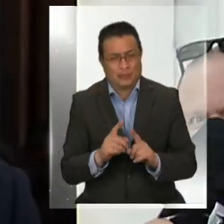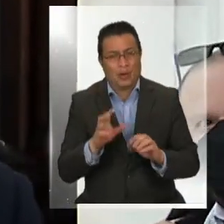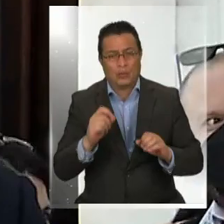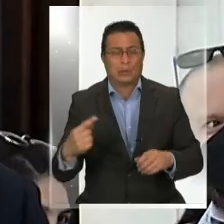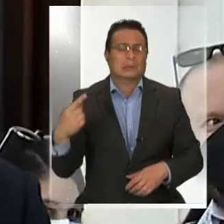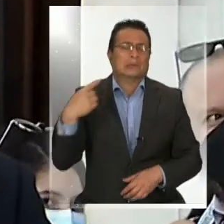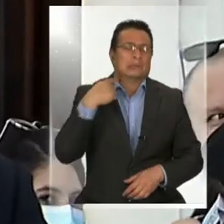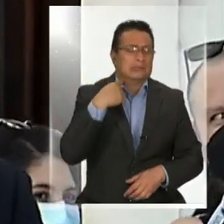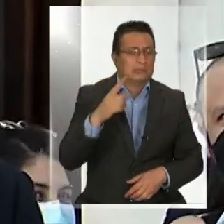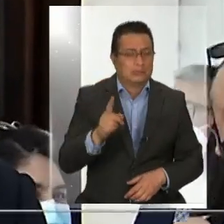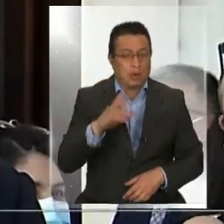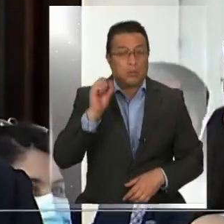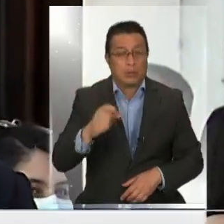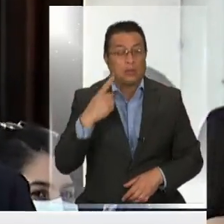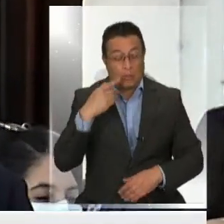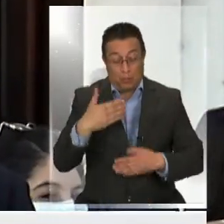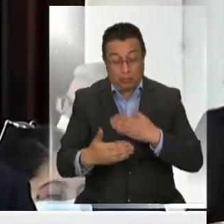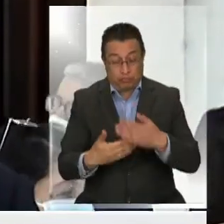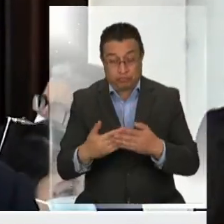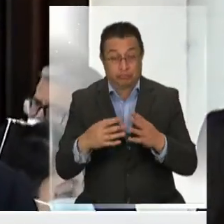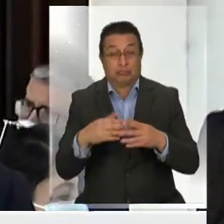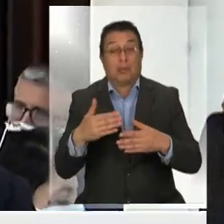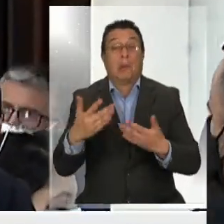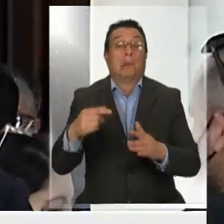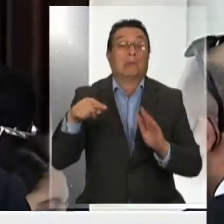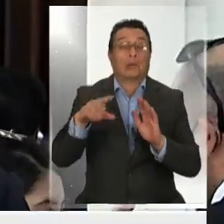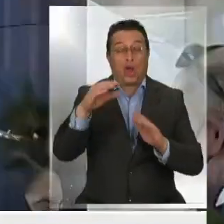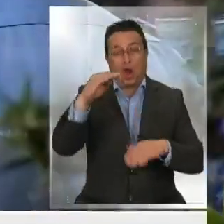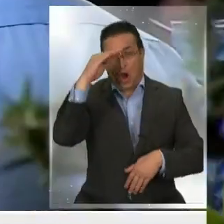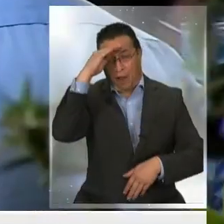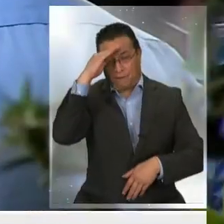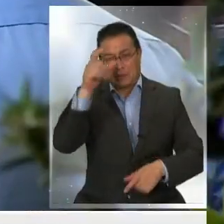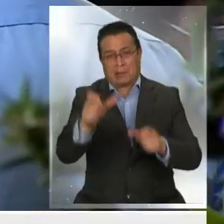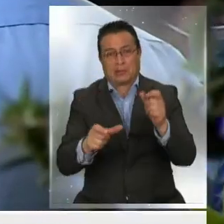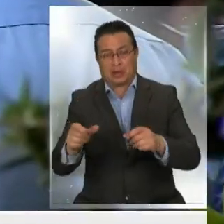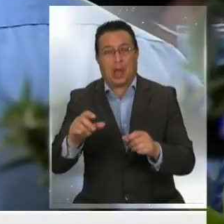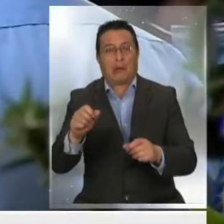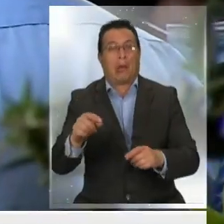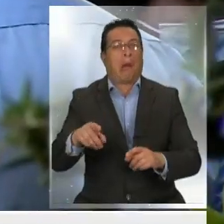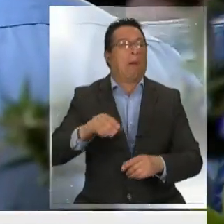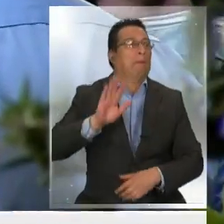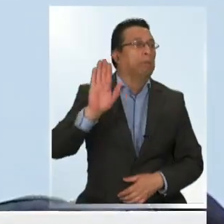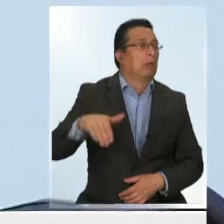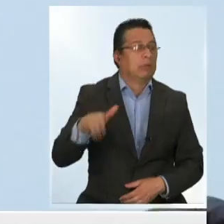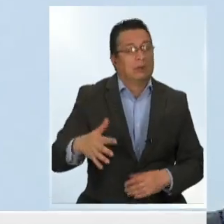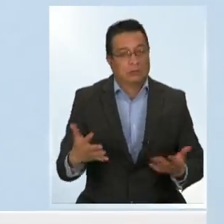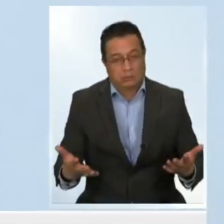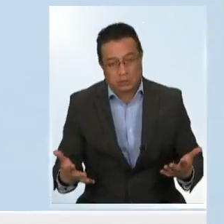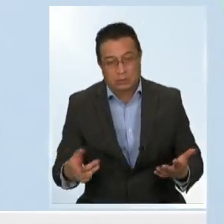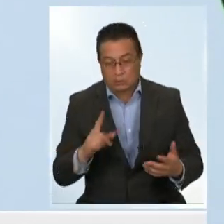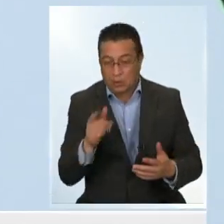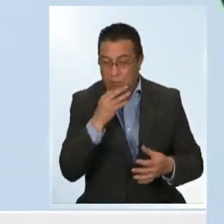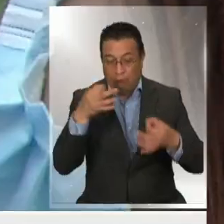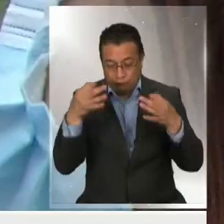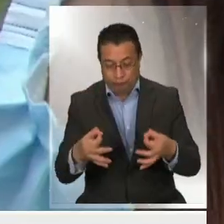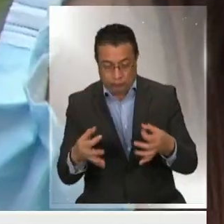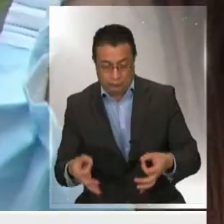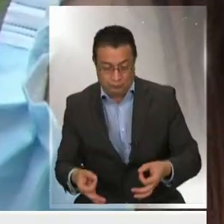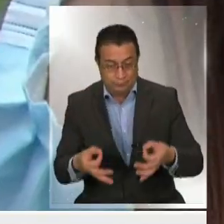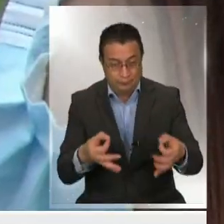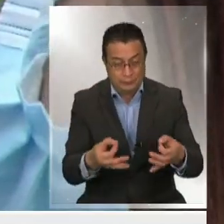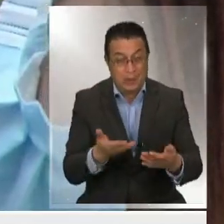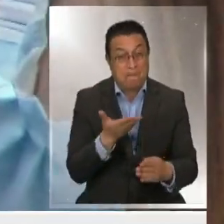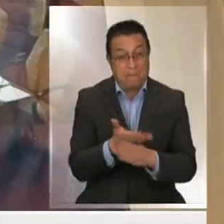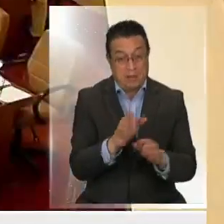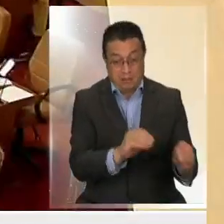podría sepultar este proceso constituyente en términos de confianza ciudadana. Hasta el momento no ha habido una solicitud formal para ampliar